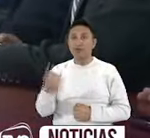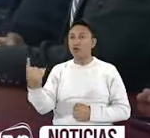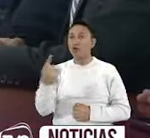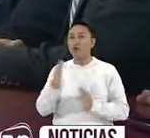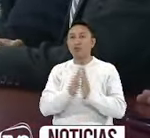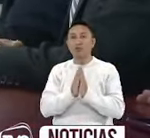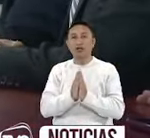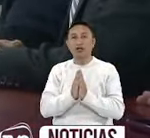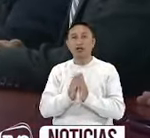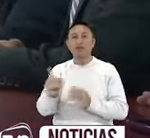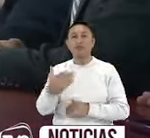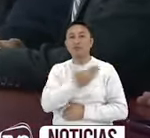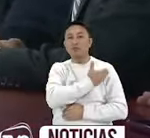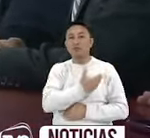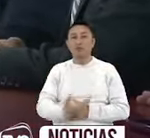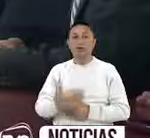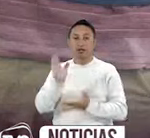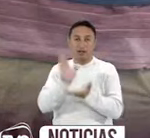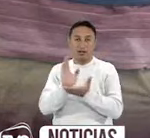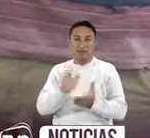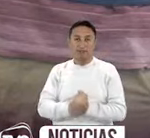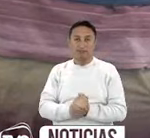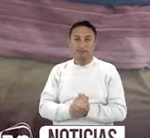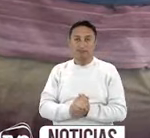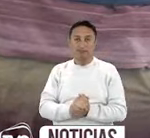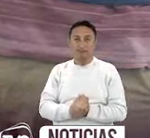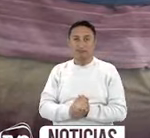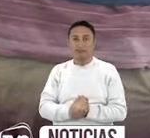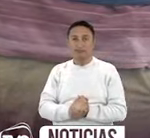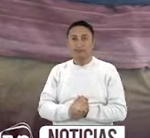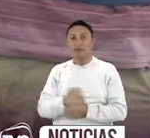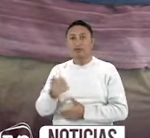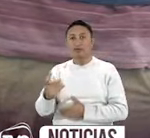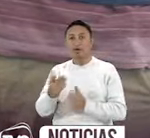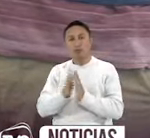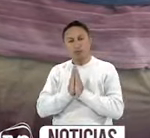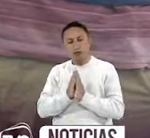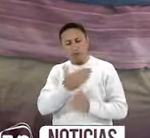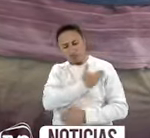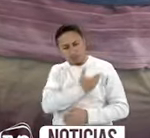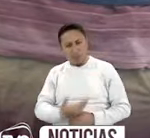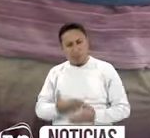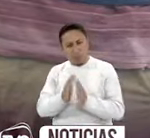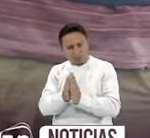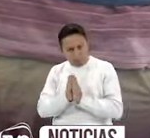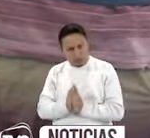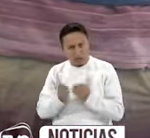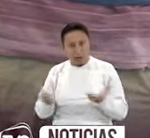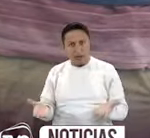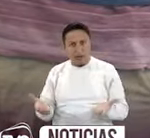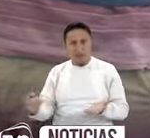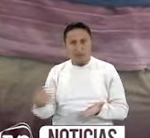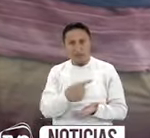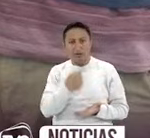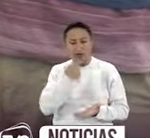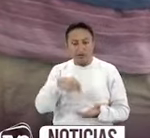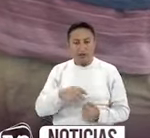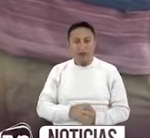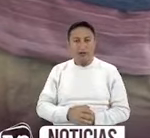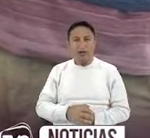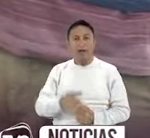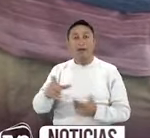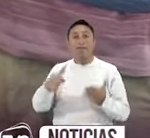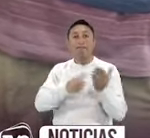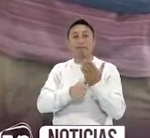presidente del IES. Pero pídale a nuestro presidente, pídale que le diga al señor Minfinanza que